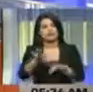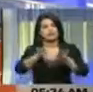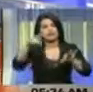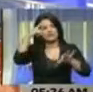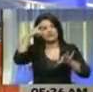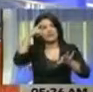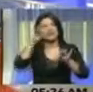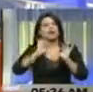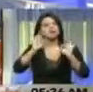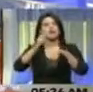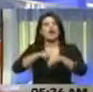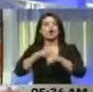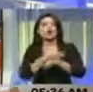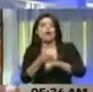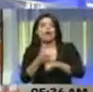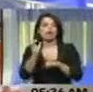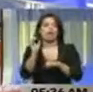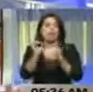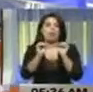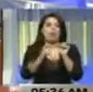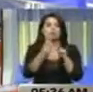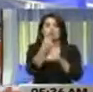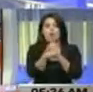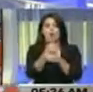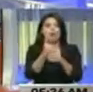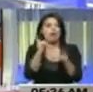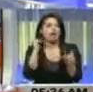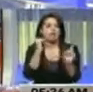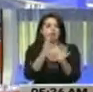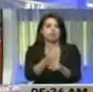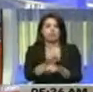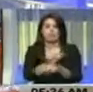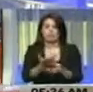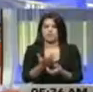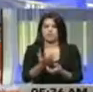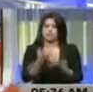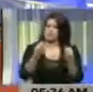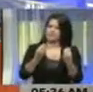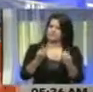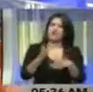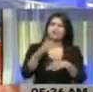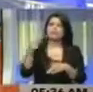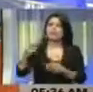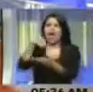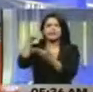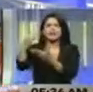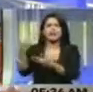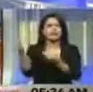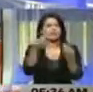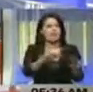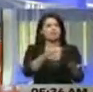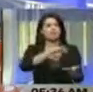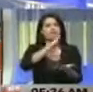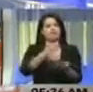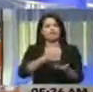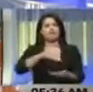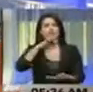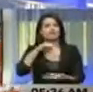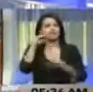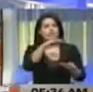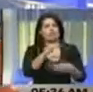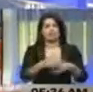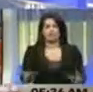horas específicas. Entonces, ¿cómo se puede explicar esto? Si no tienes harina de trigo, no hagas ninguno de los productos que se hacen con esta, con este producto, con esta